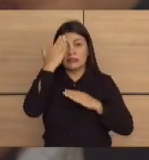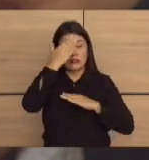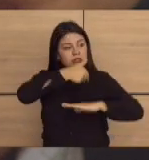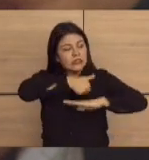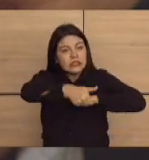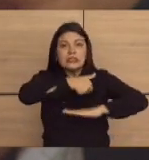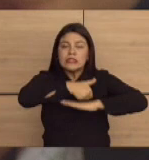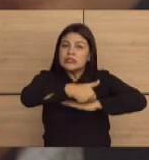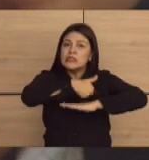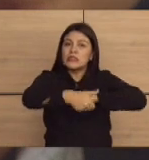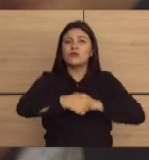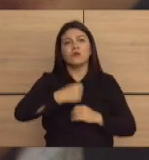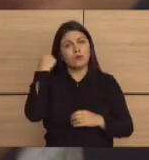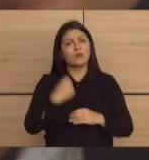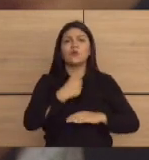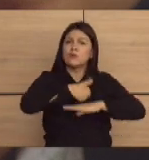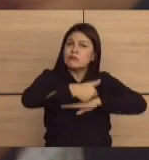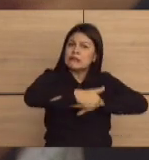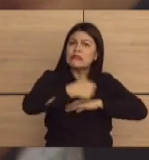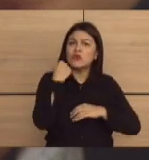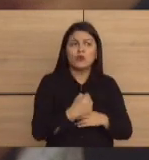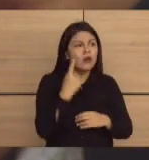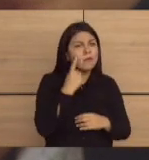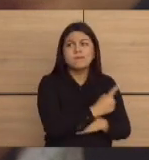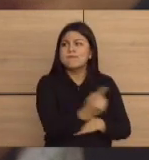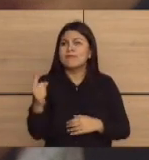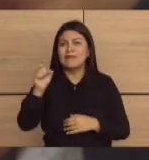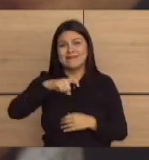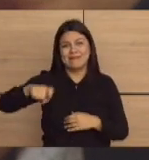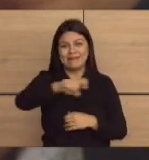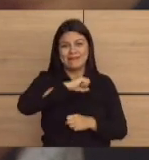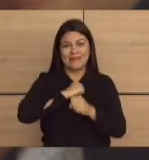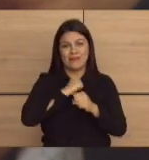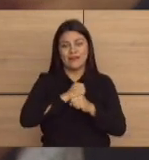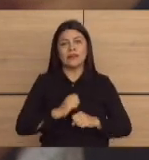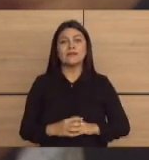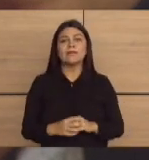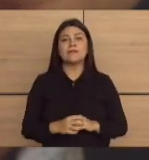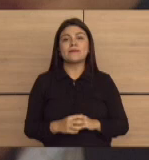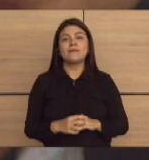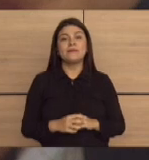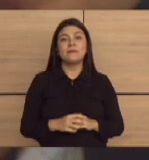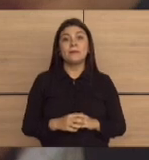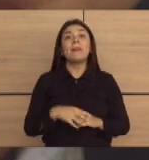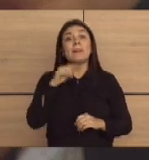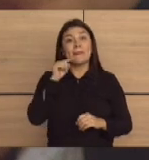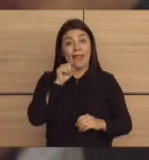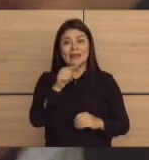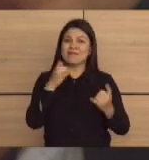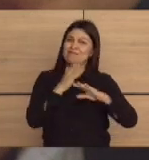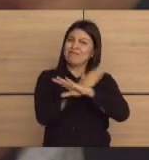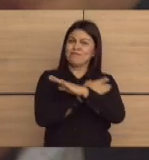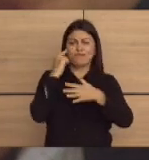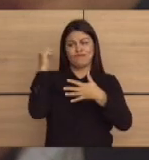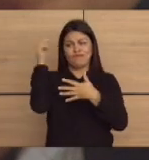más en el mercado laboral esas condiciones. Todo eso me lleva a decir que si bien